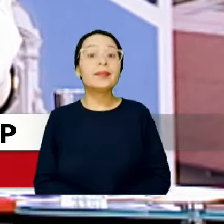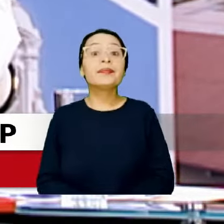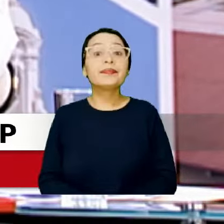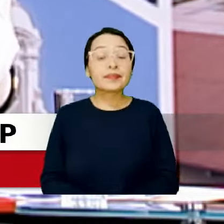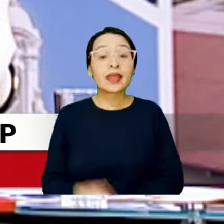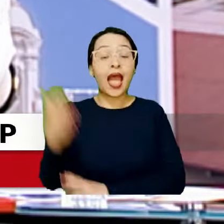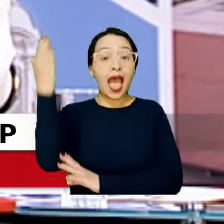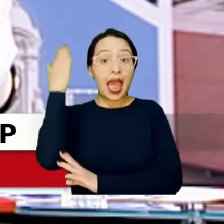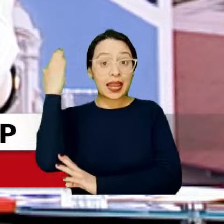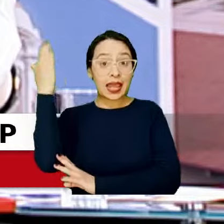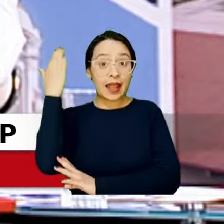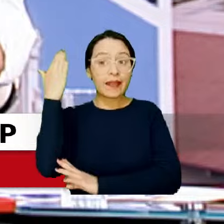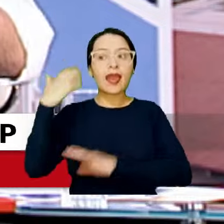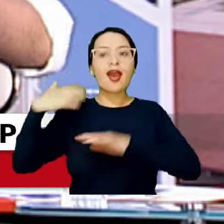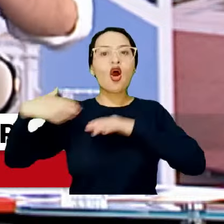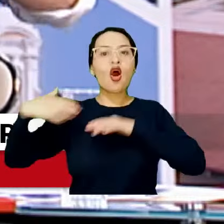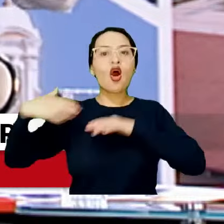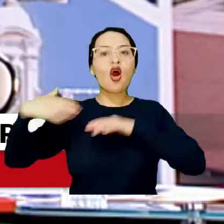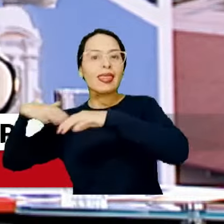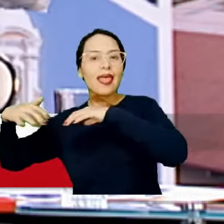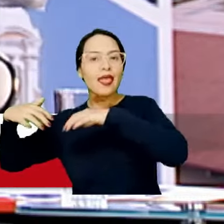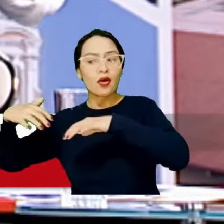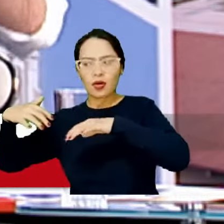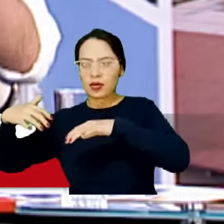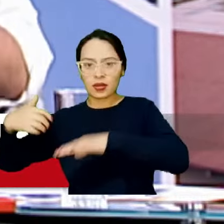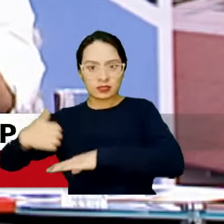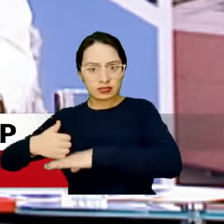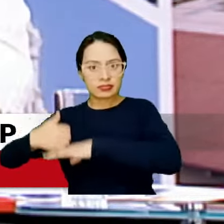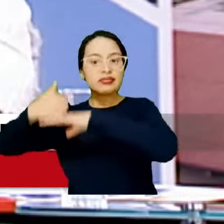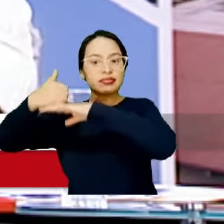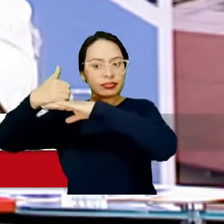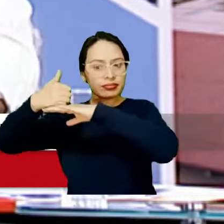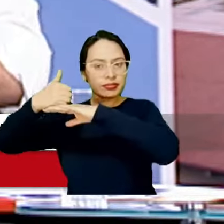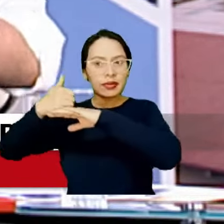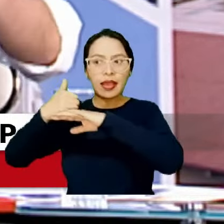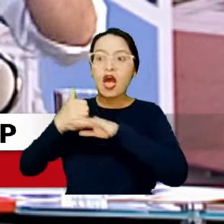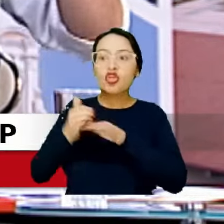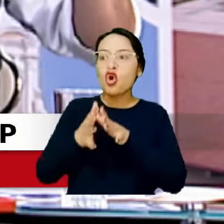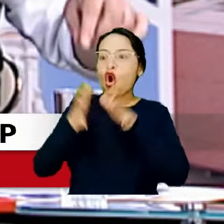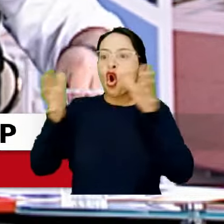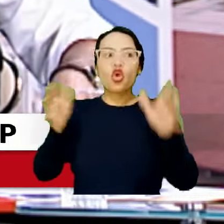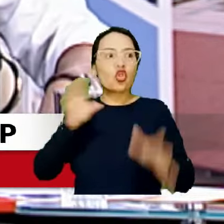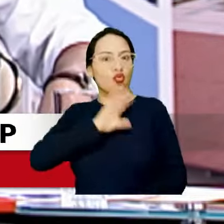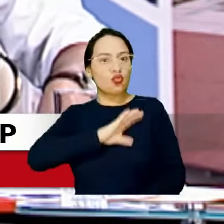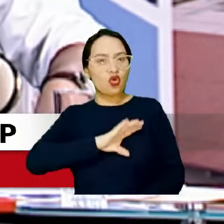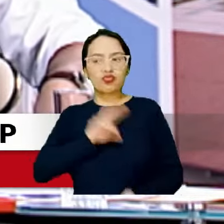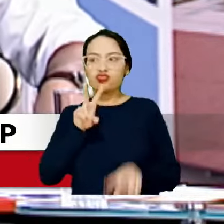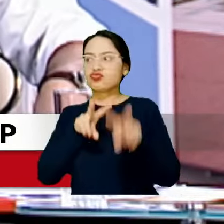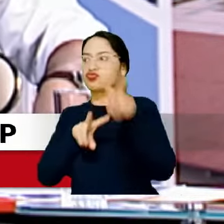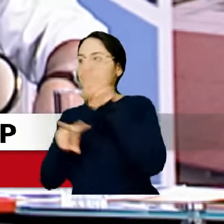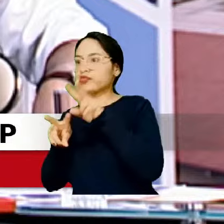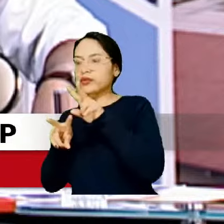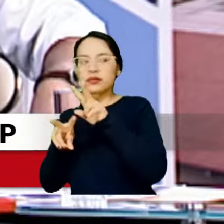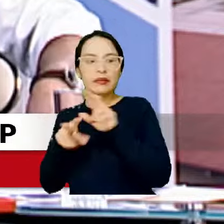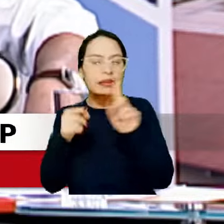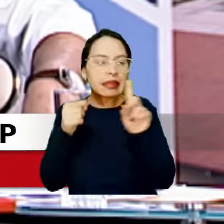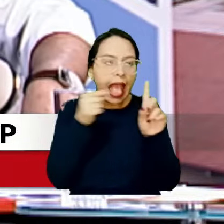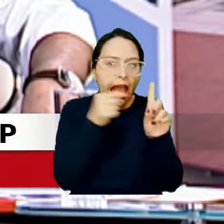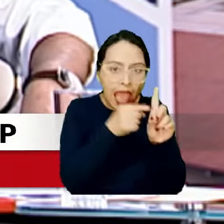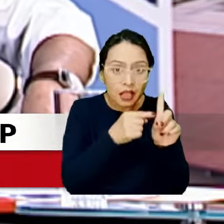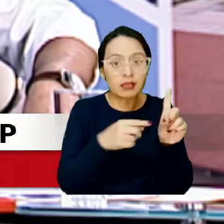imagen corporativa. Es decir, el que maneja la imagen de todo el municipio es la persona que está dentro de este caso. Yo no